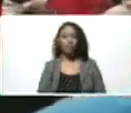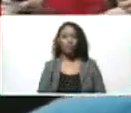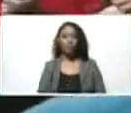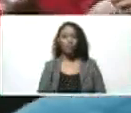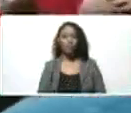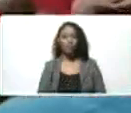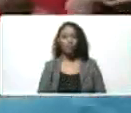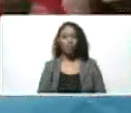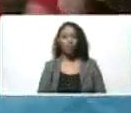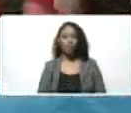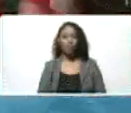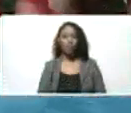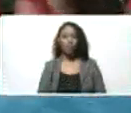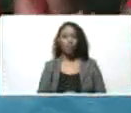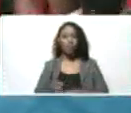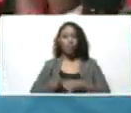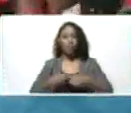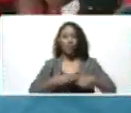Grecia,